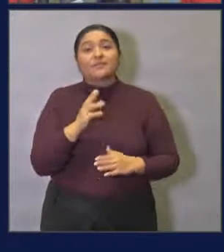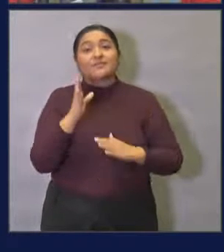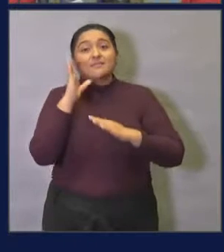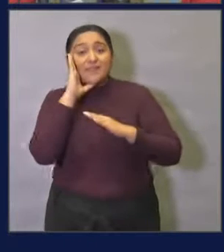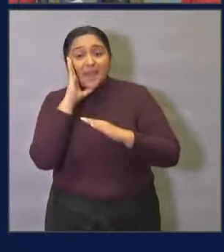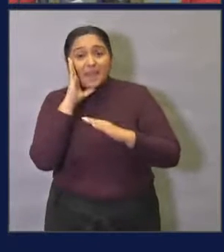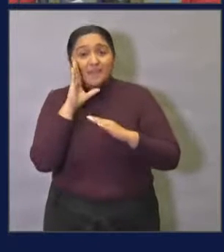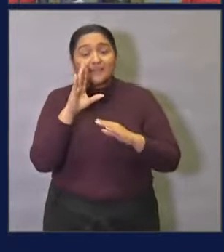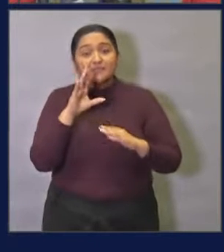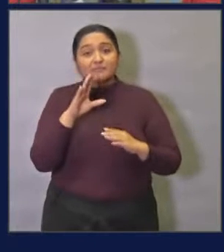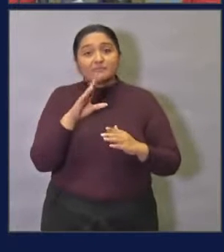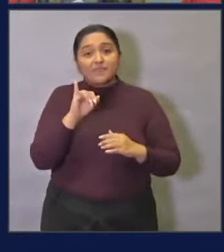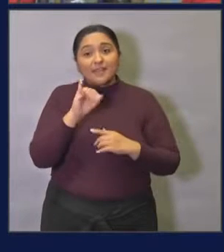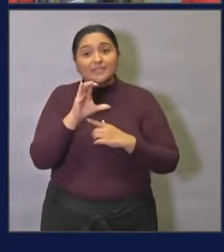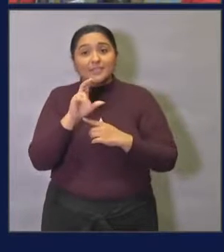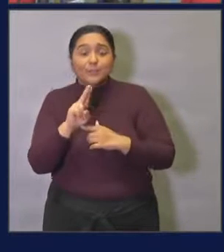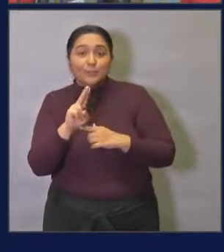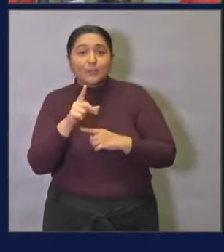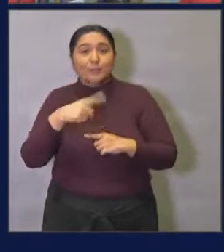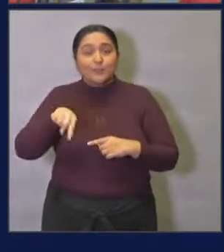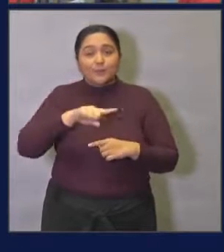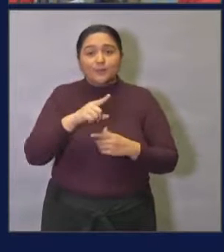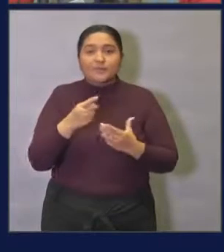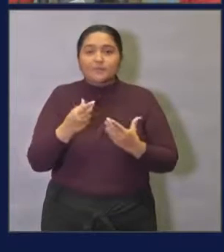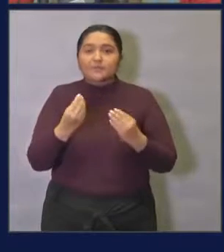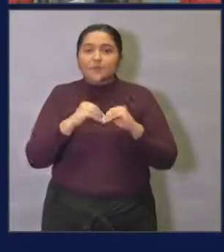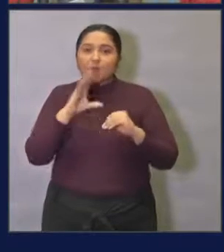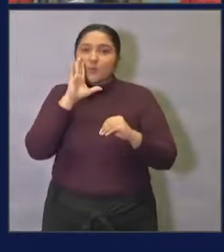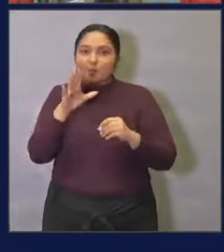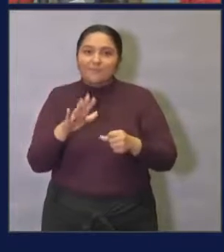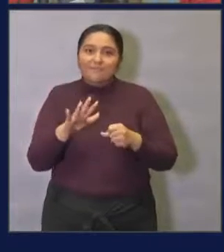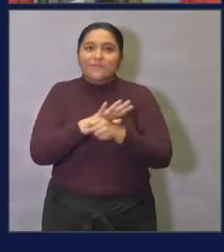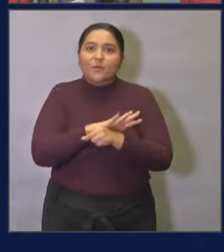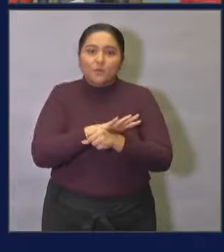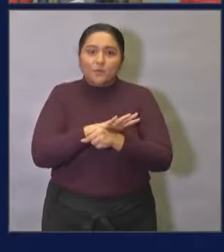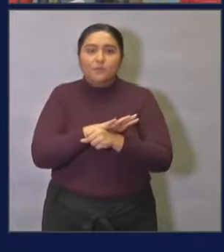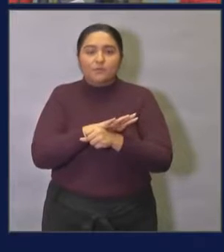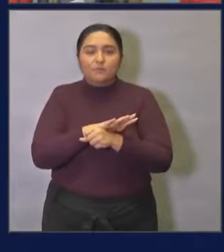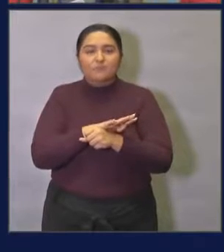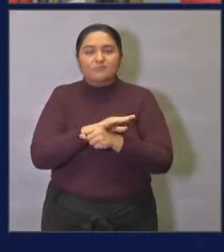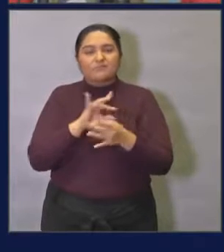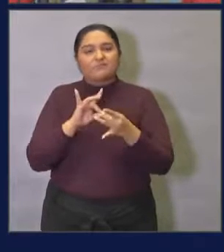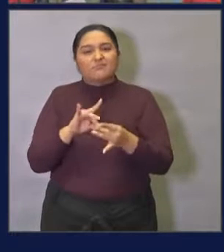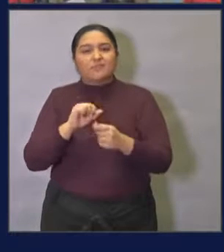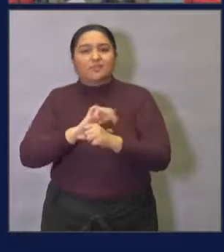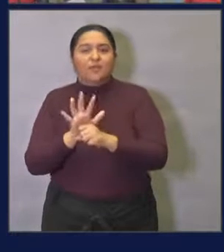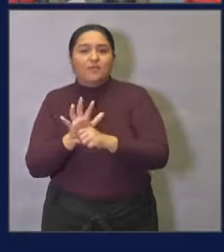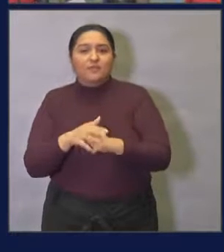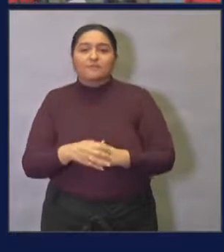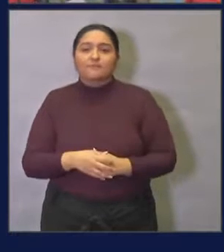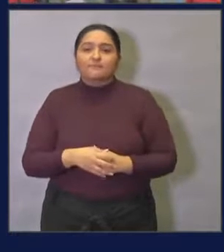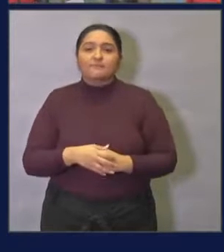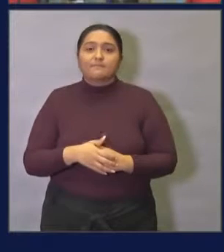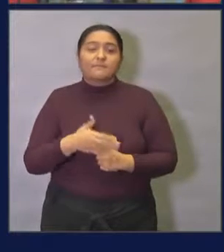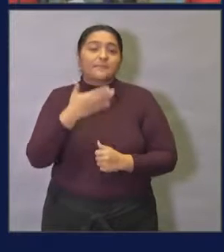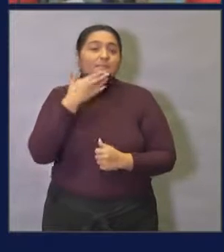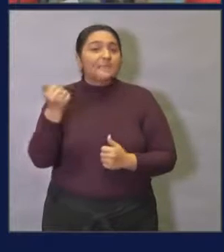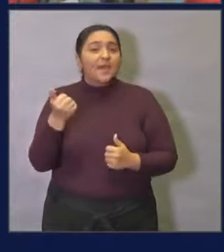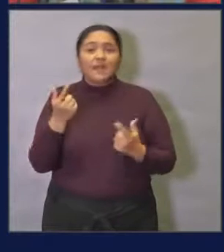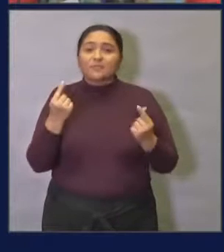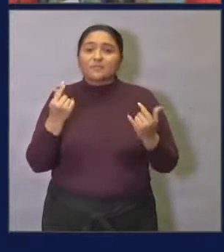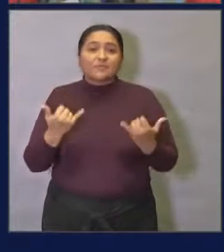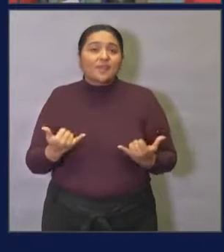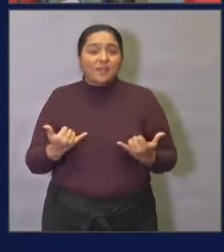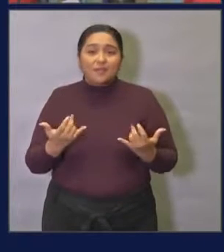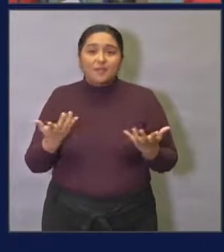de cuidados intensivos estarán ocupadas por pacientes con COVID-19. Lo mejor que puede hacer en este momento